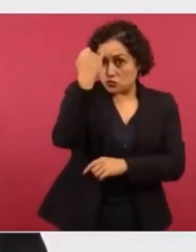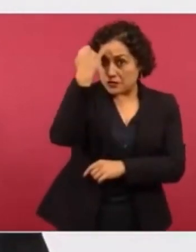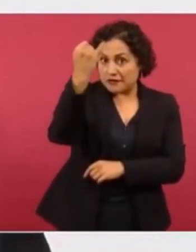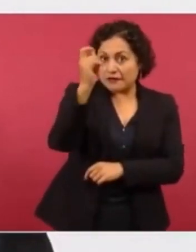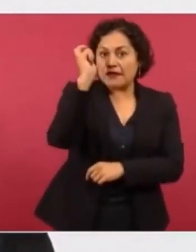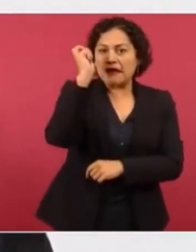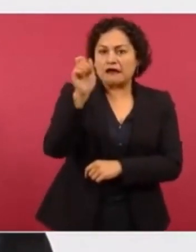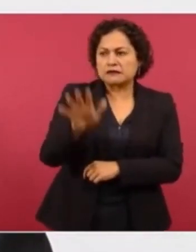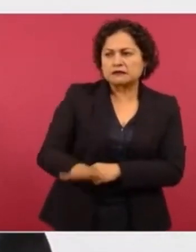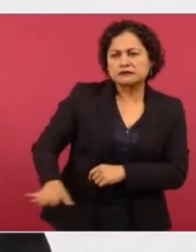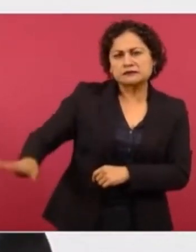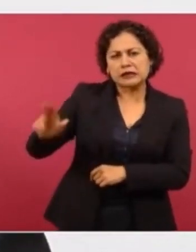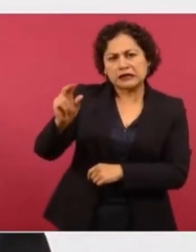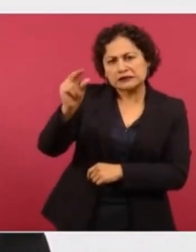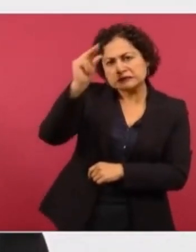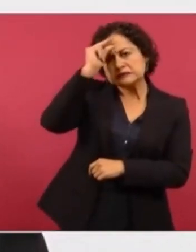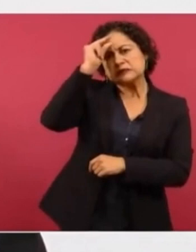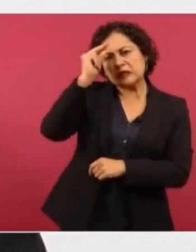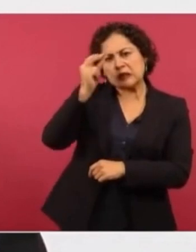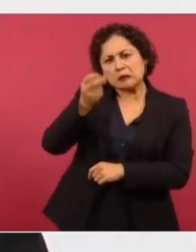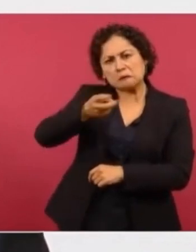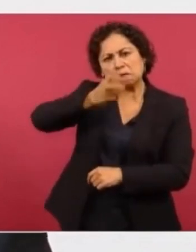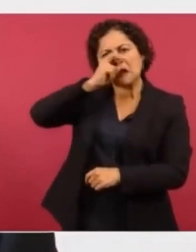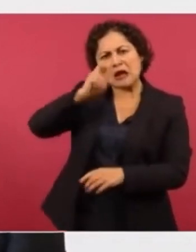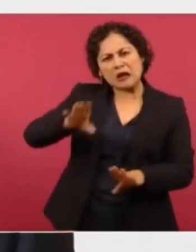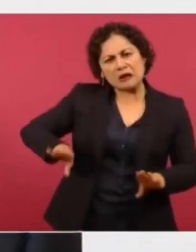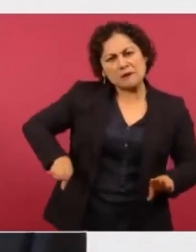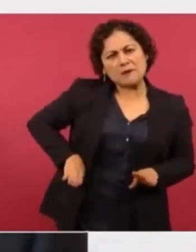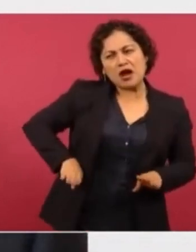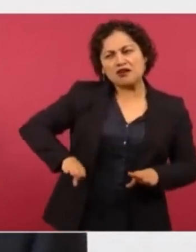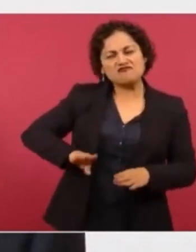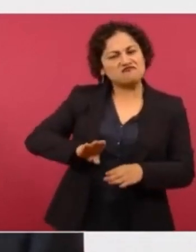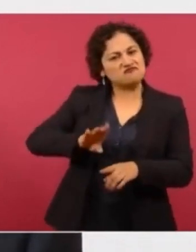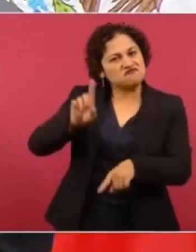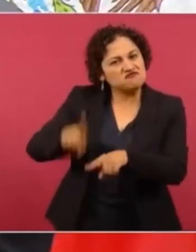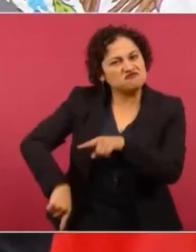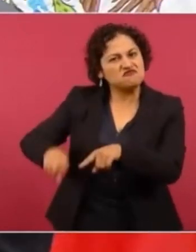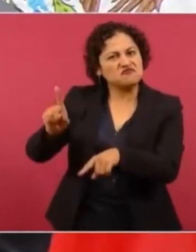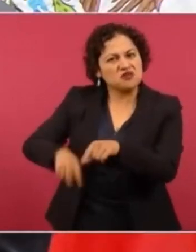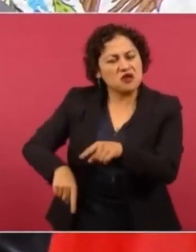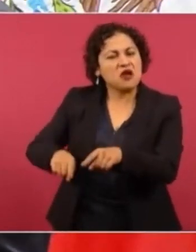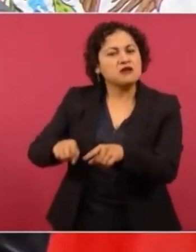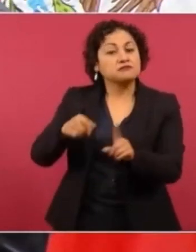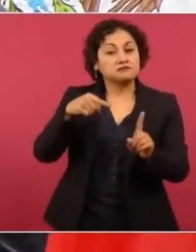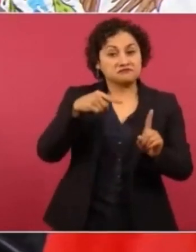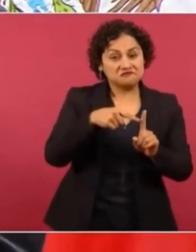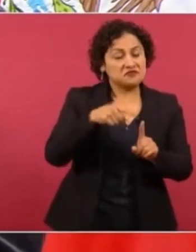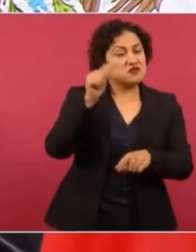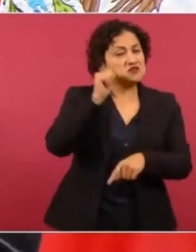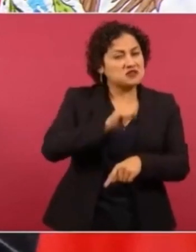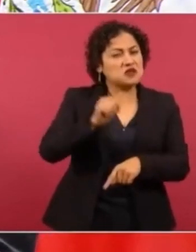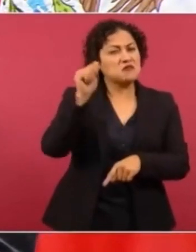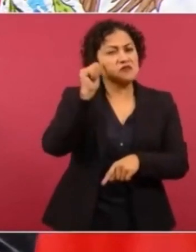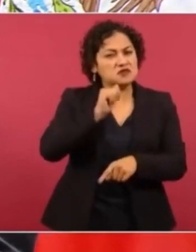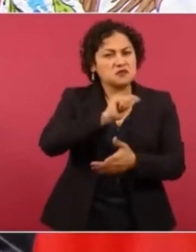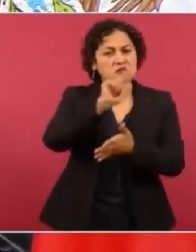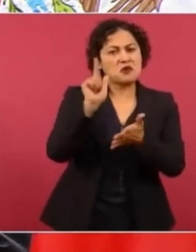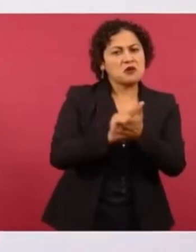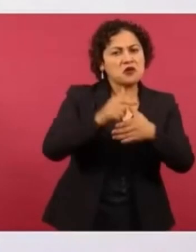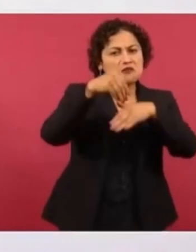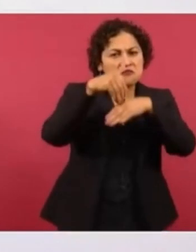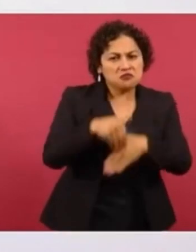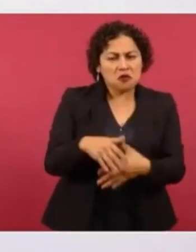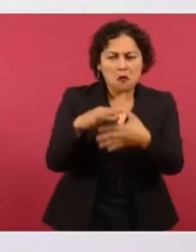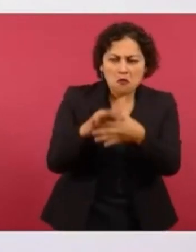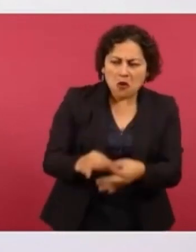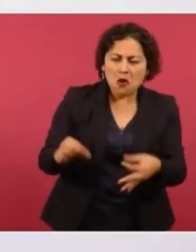nepotismo reinante insistió y resistió en su lucha pero siempre dentro de la ley